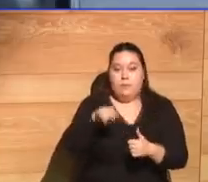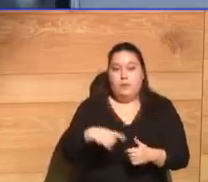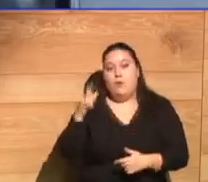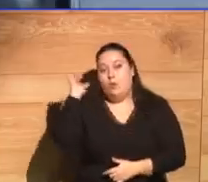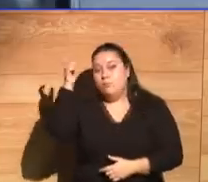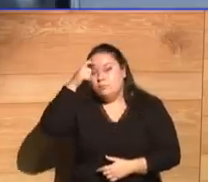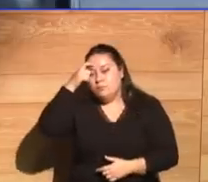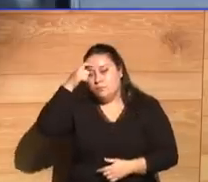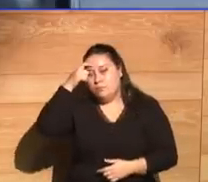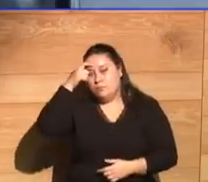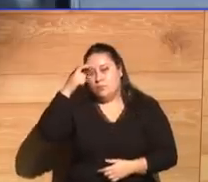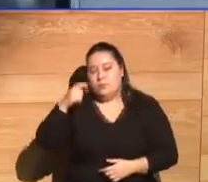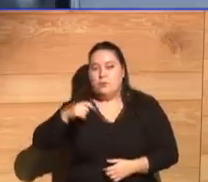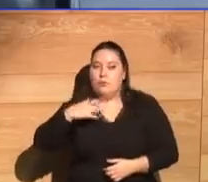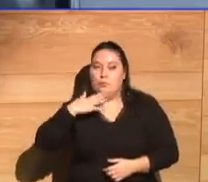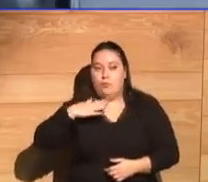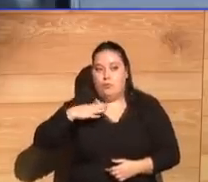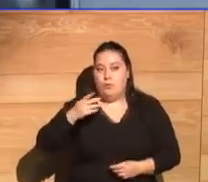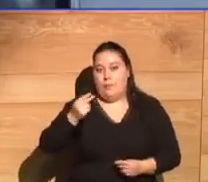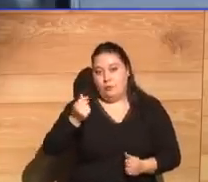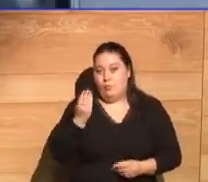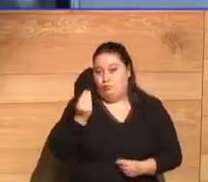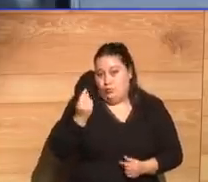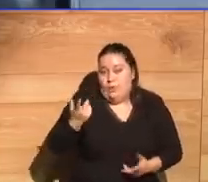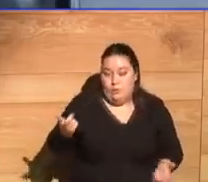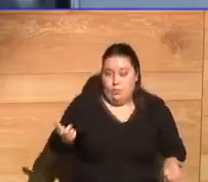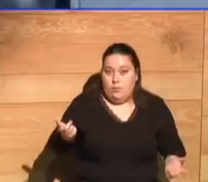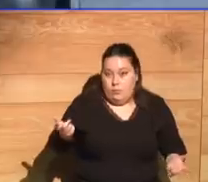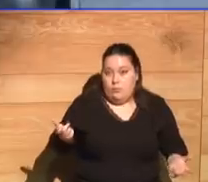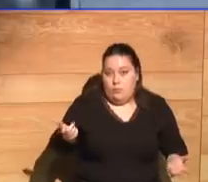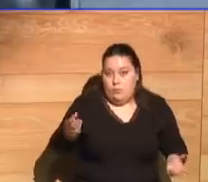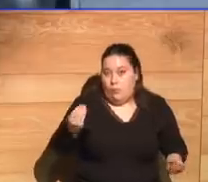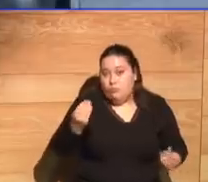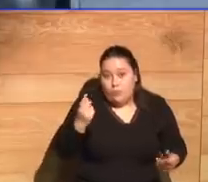concepto de viejo magnate de lealtad. Y era, no,